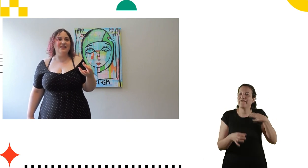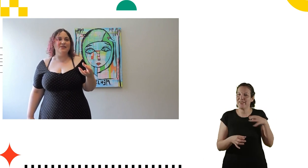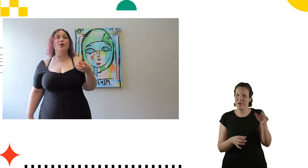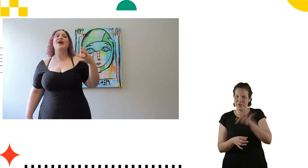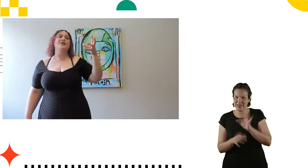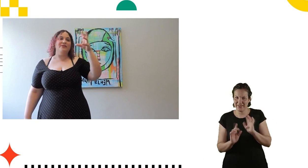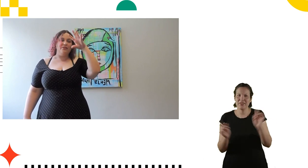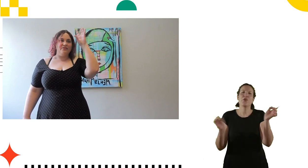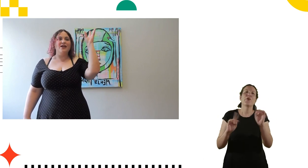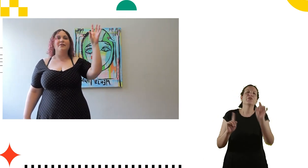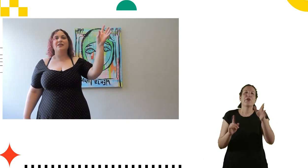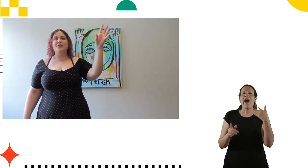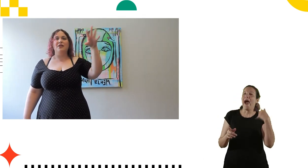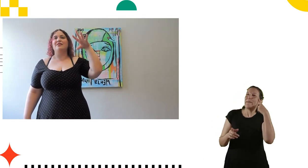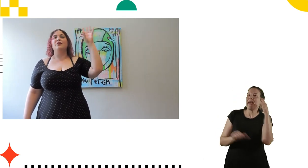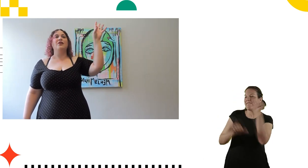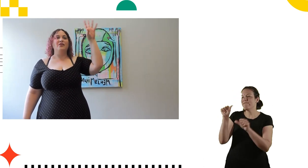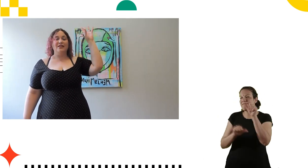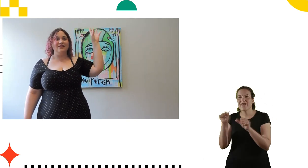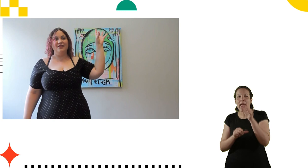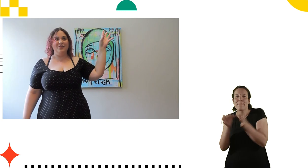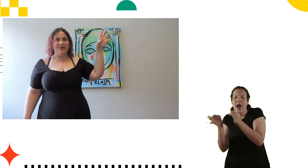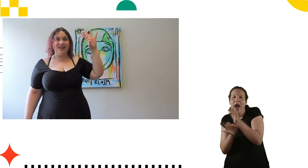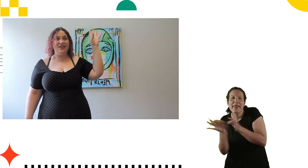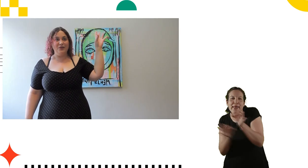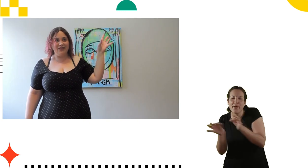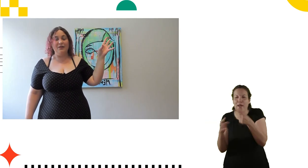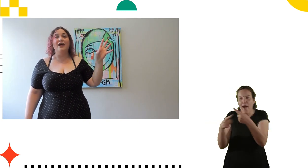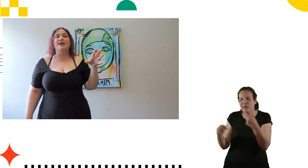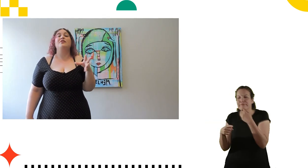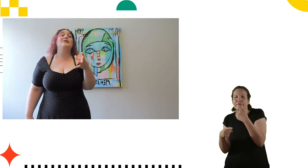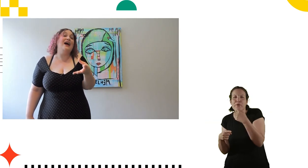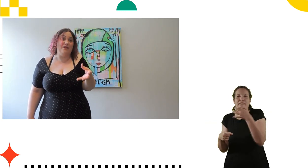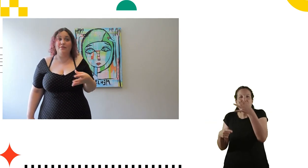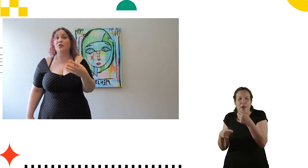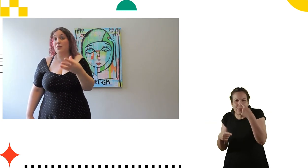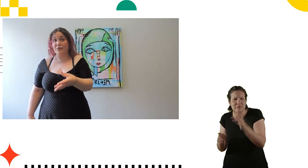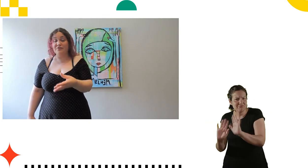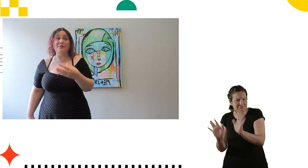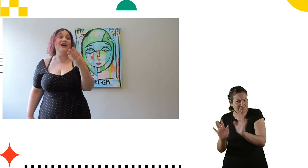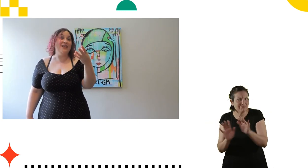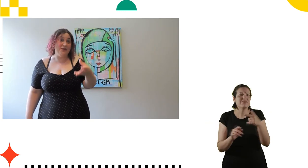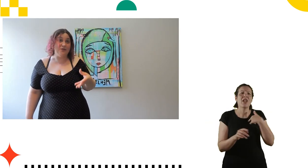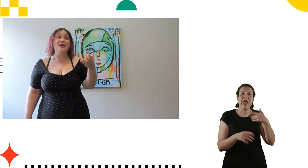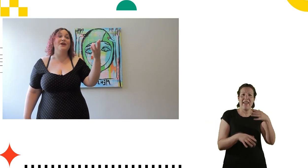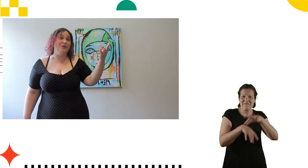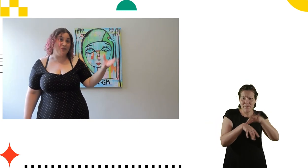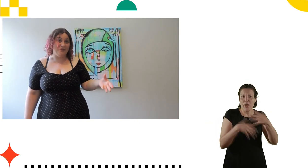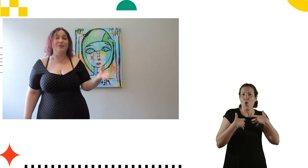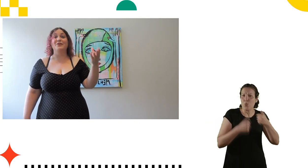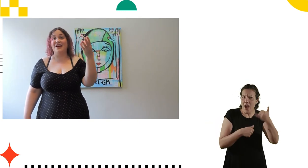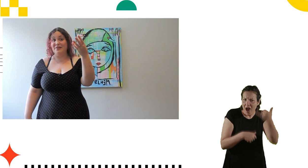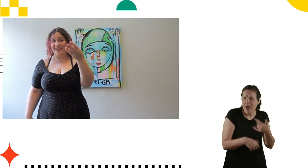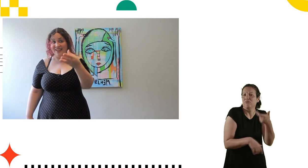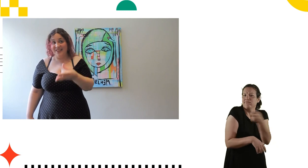simplemente decir, bueno, pensamos en física de partículas y seguro que no están diciendo la verdad última. Es, no, mirá, nos curamos de enfermedades, nos vacunamos,